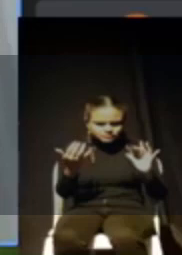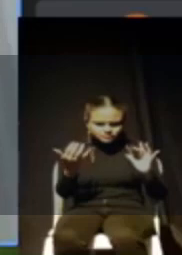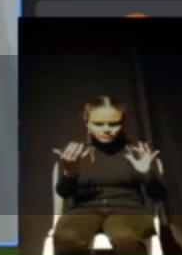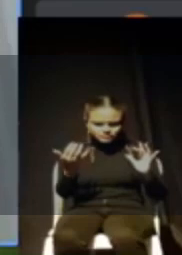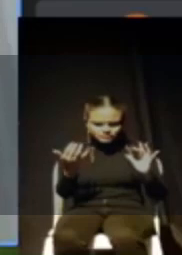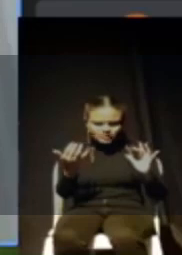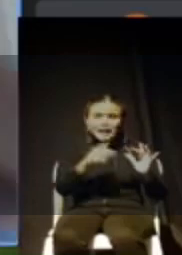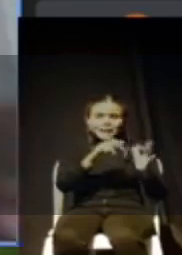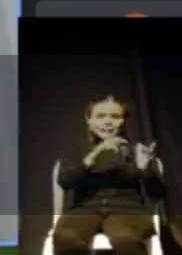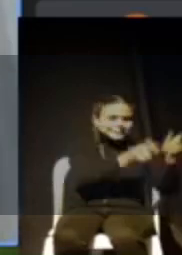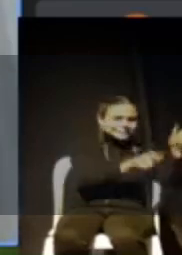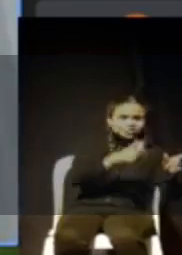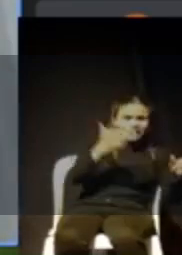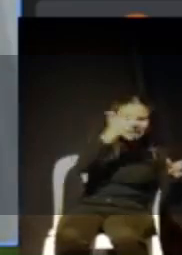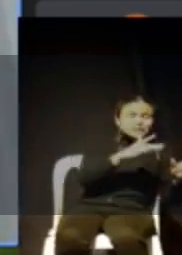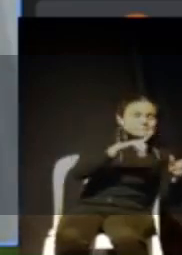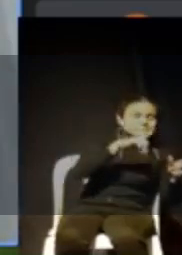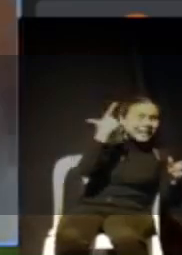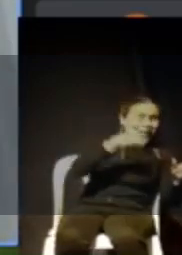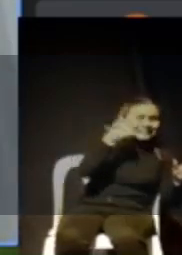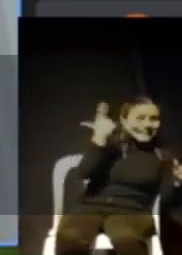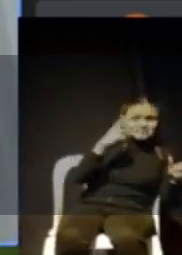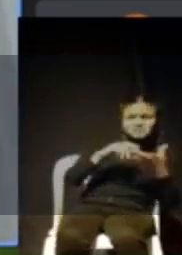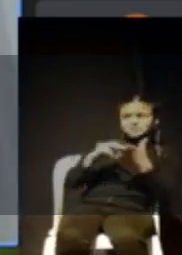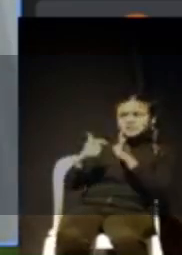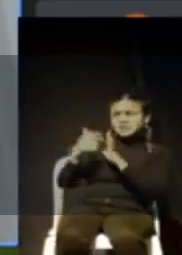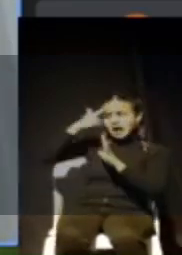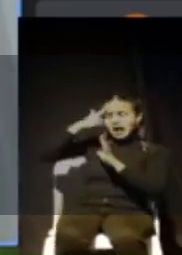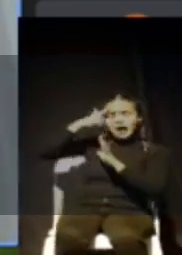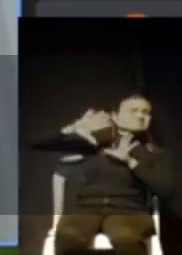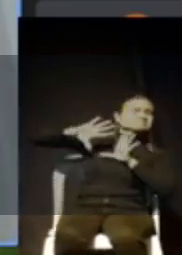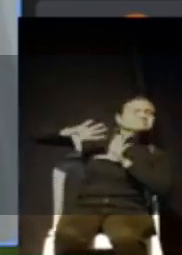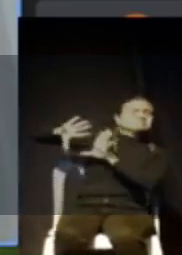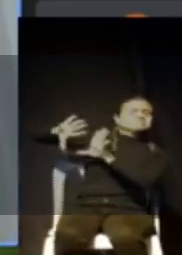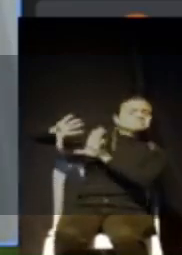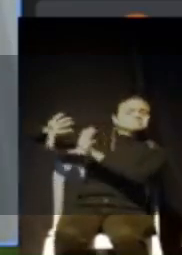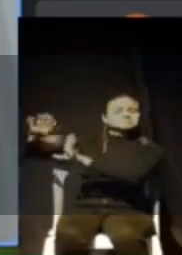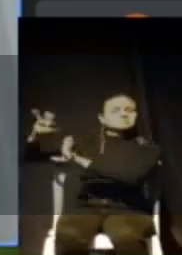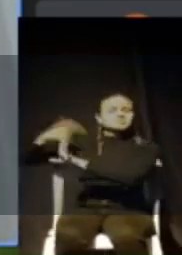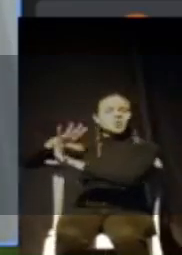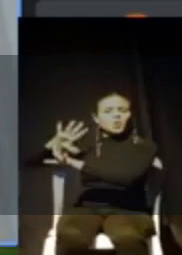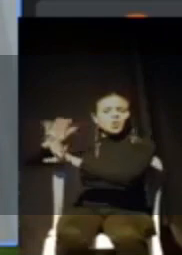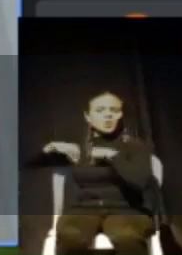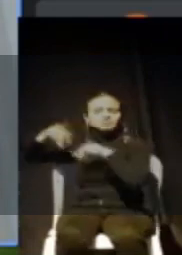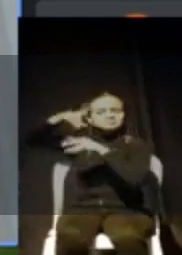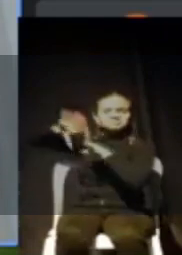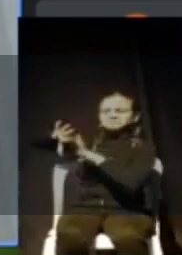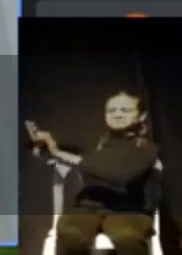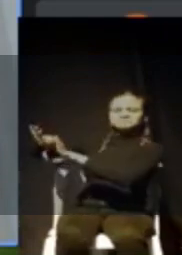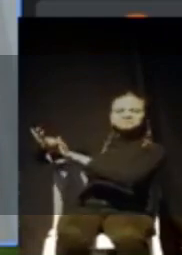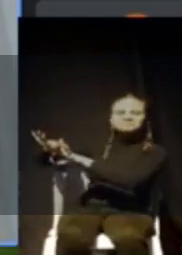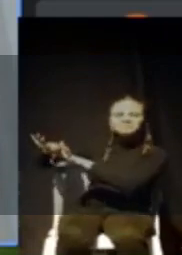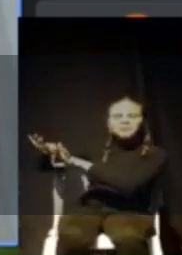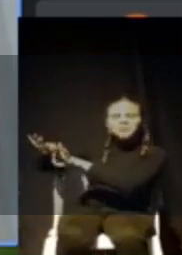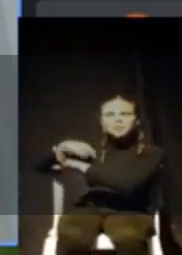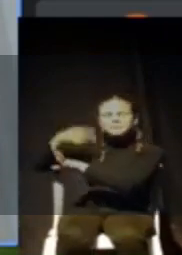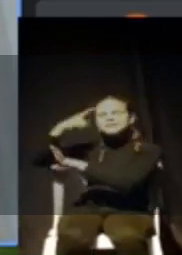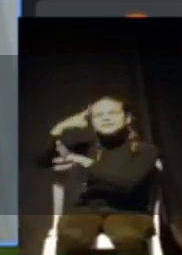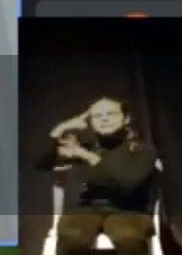de la blanquitud que se muestra desde la latinidad que encontramos en